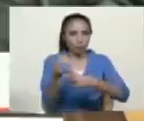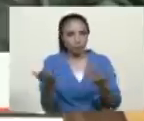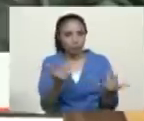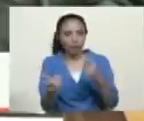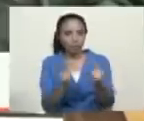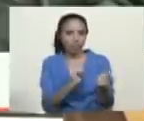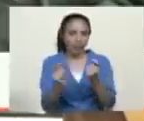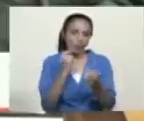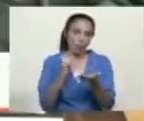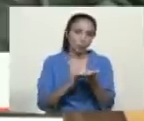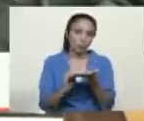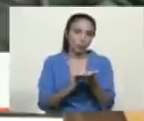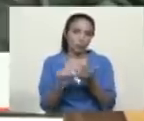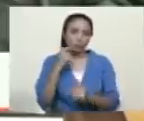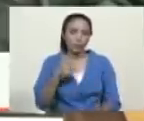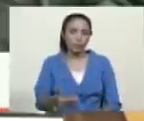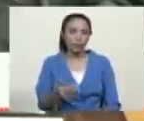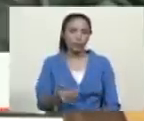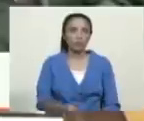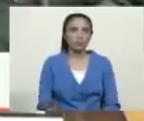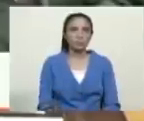las consultas.